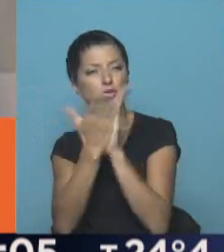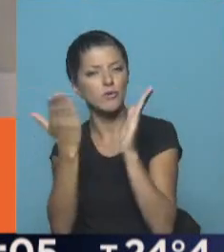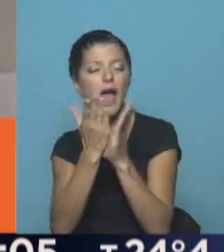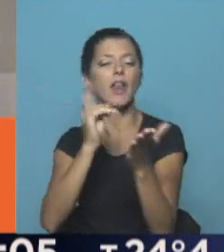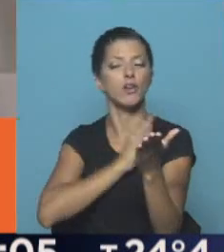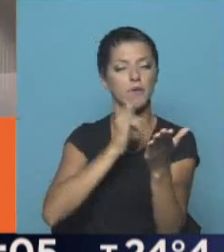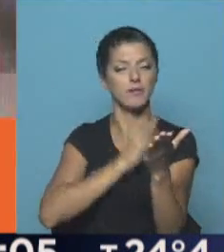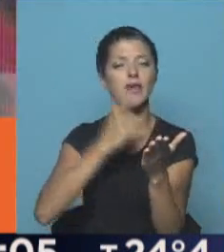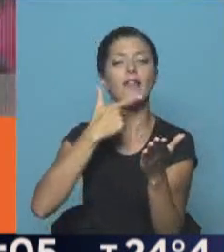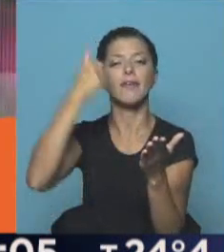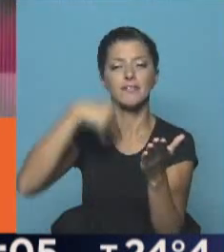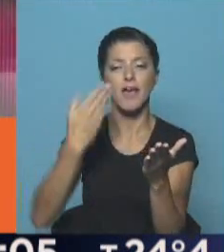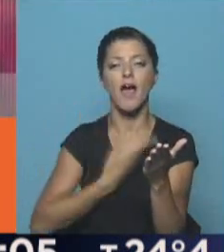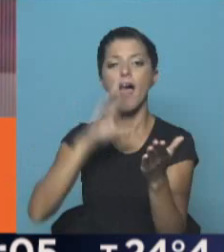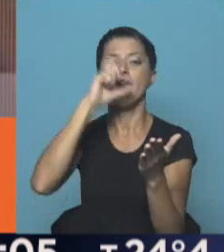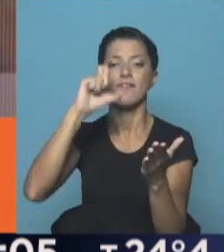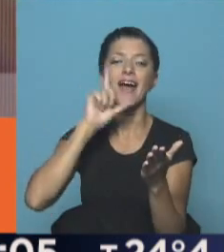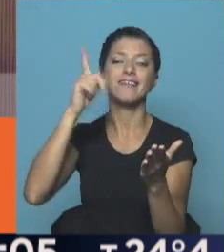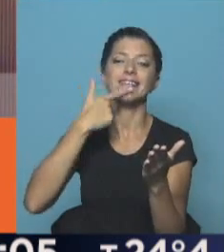Universidad de San Francisco, y es Lenín